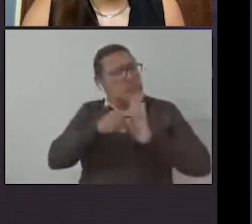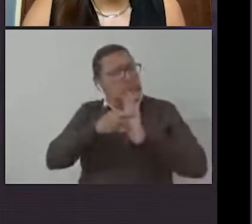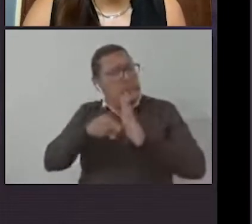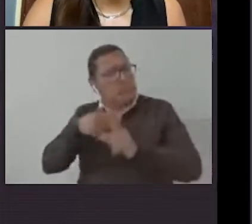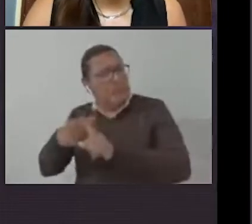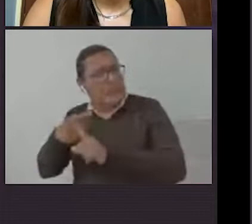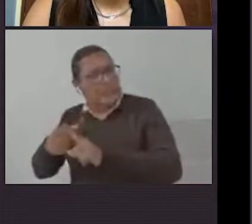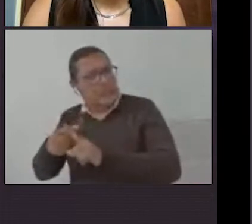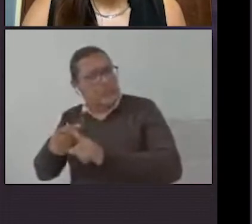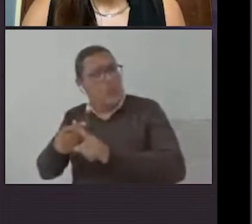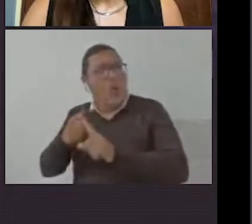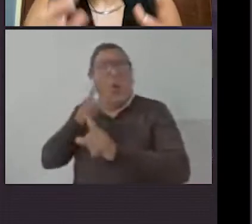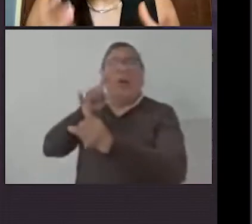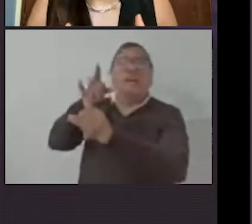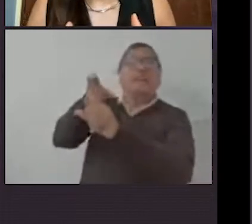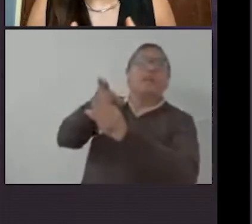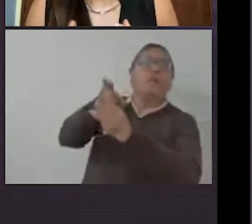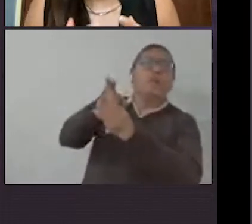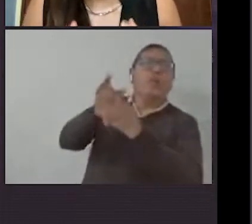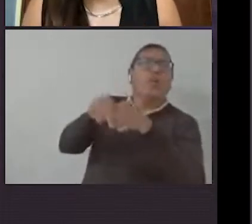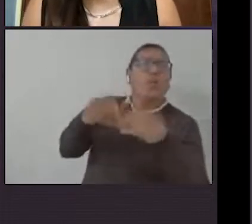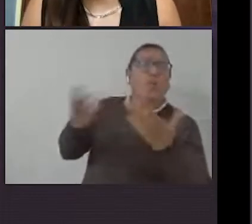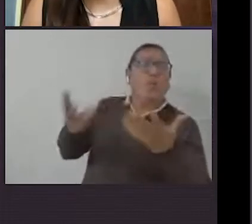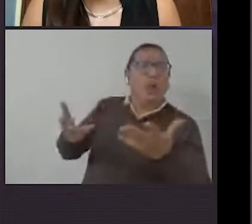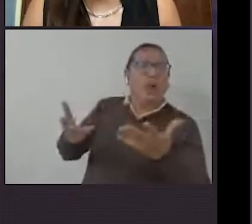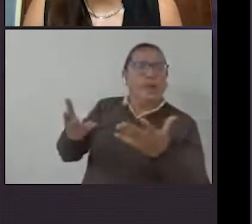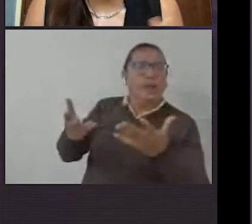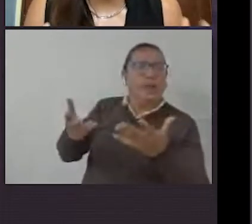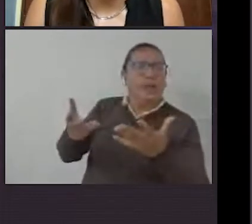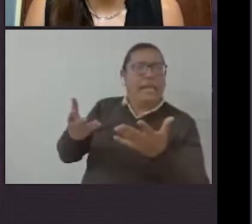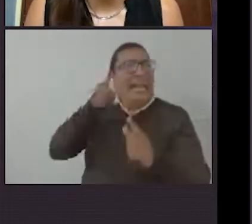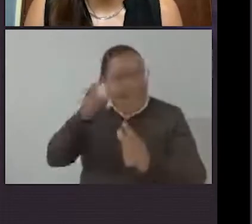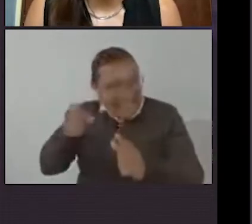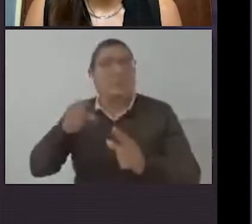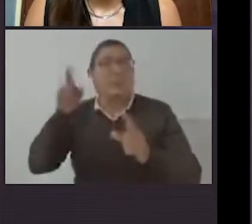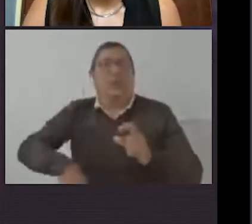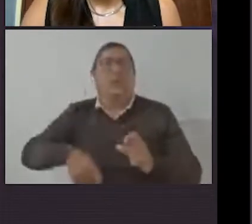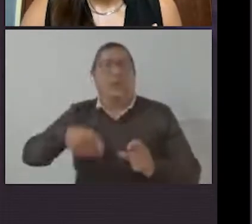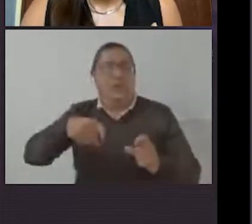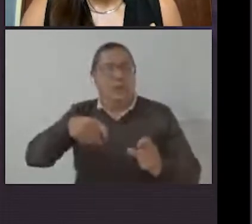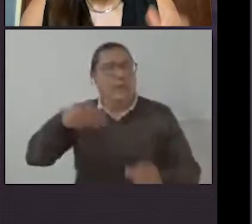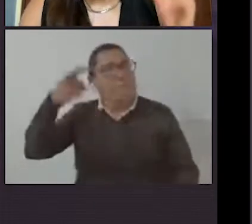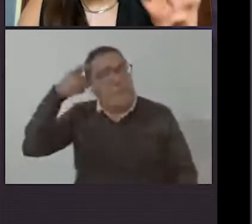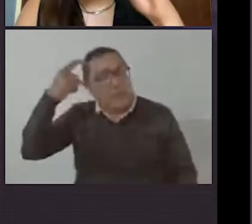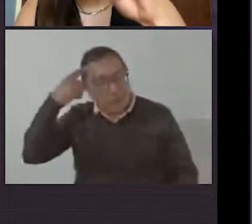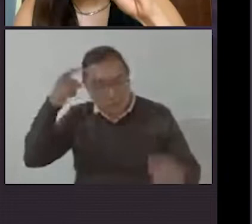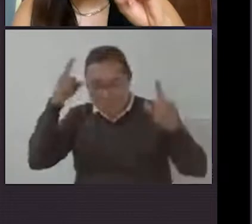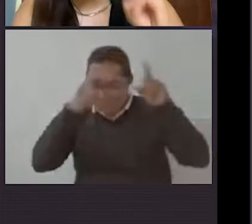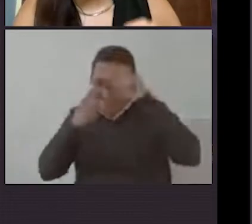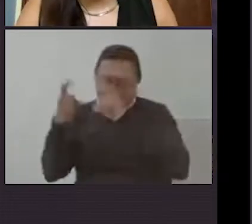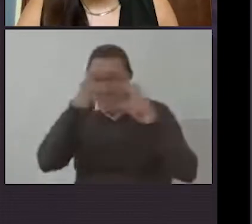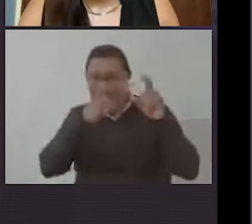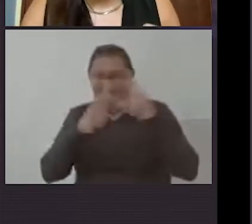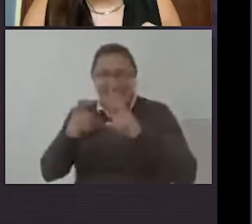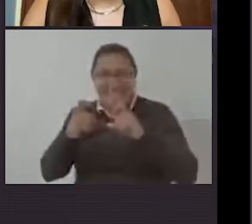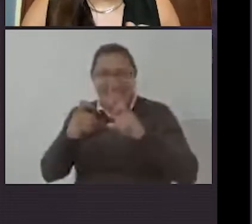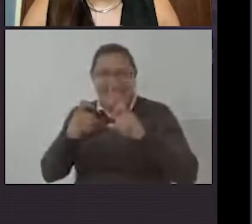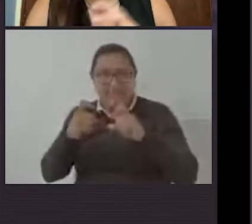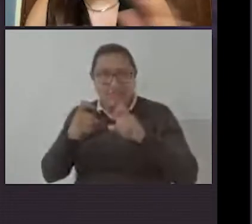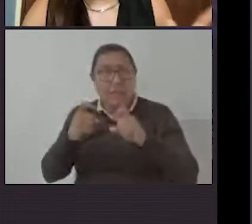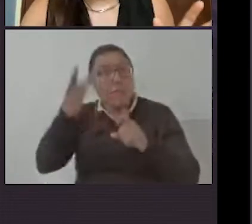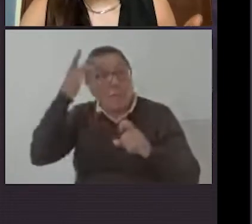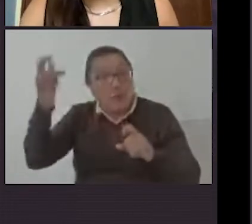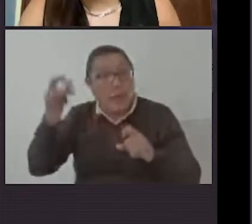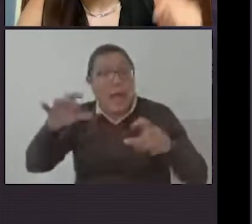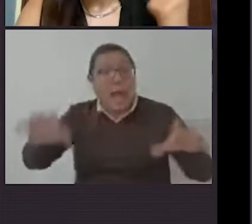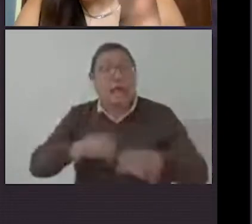que nos estamos poniendo, a los objetivos que estamos imaginando. Está hasta tercer lugar. Y ahí les va. Vamos